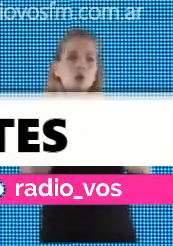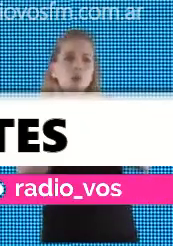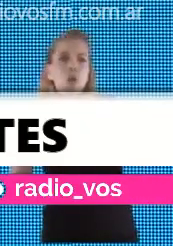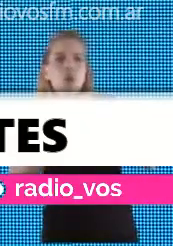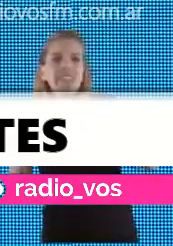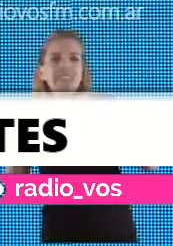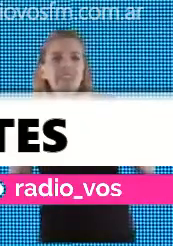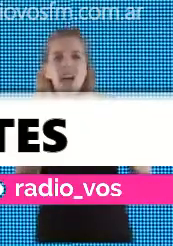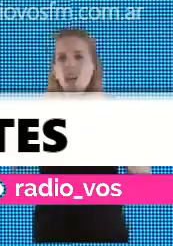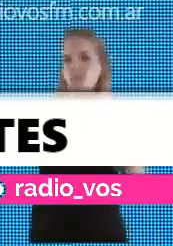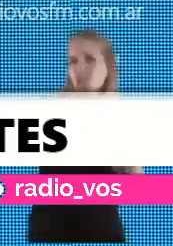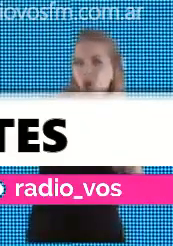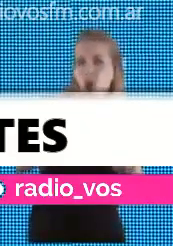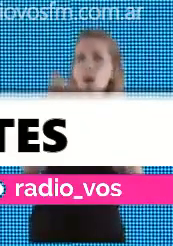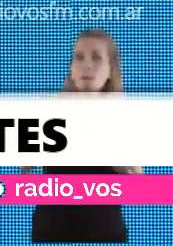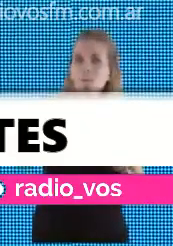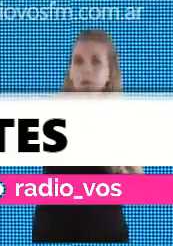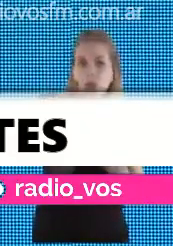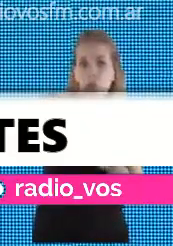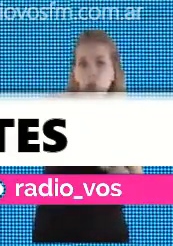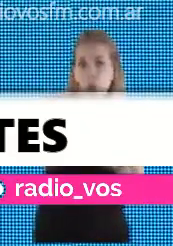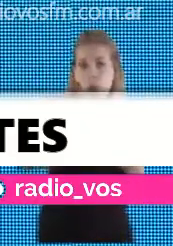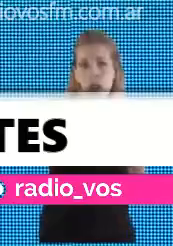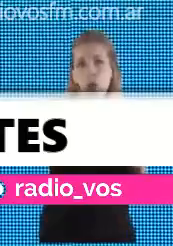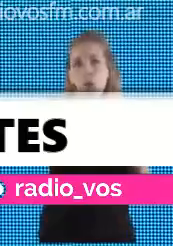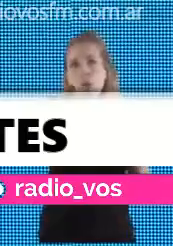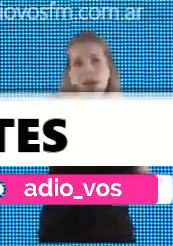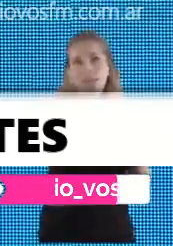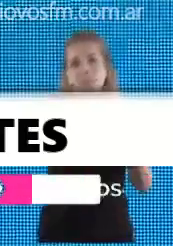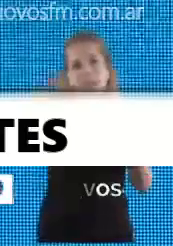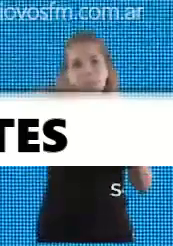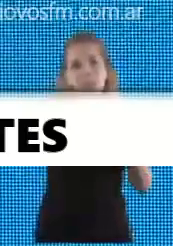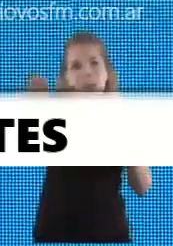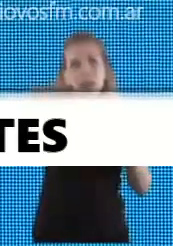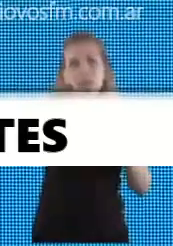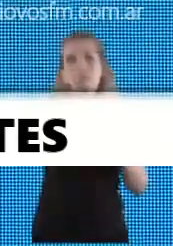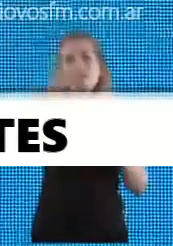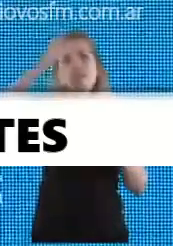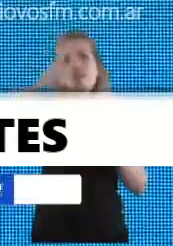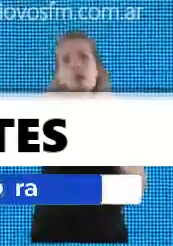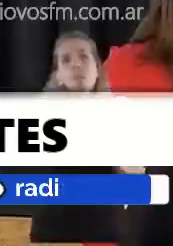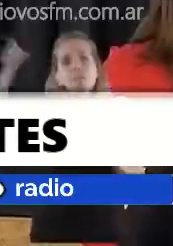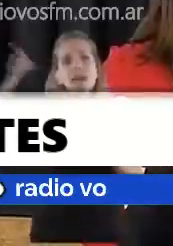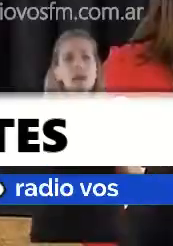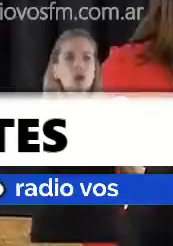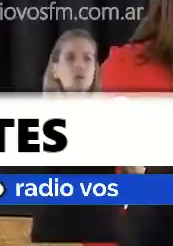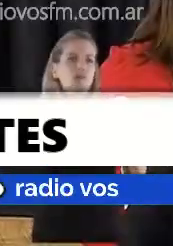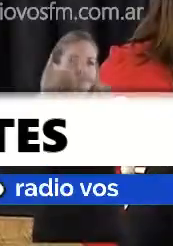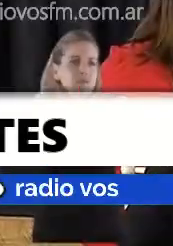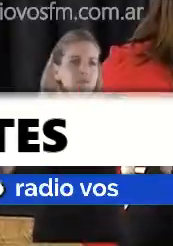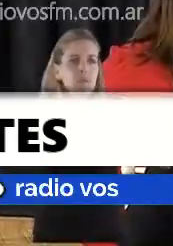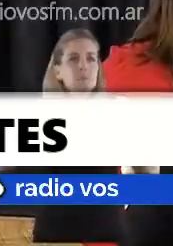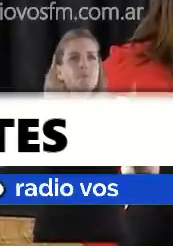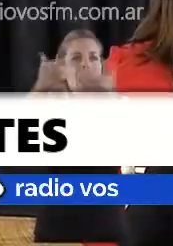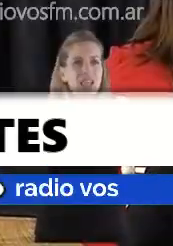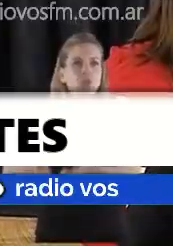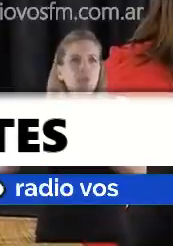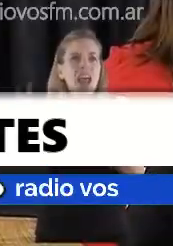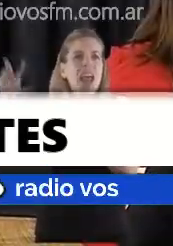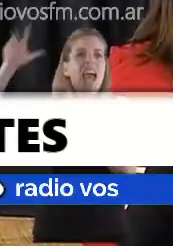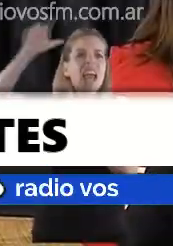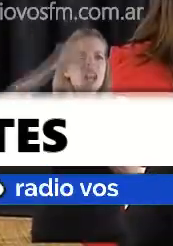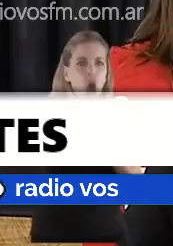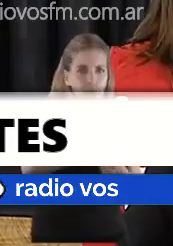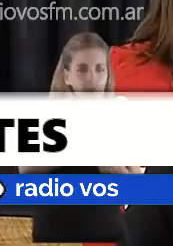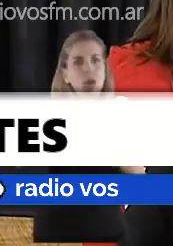eso pero mandaba todos nuestros bomberos hemos mandado a todos nuestros hidrantes hemos mandado turnos extras en helicópteros para tratar de